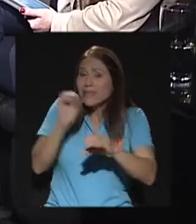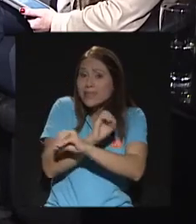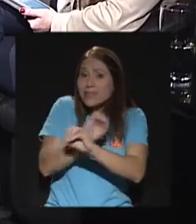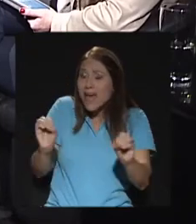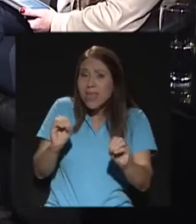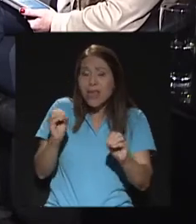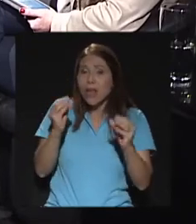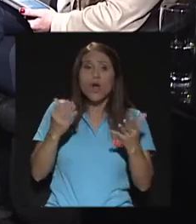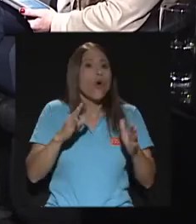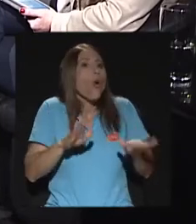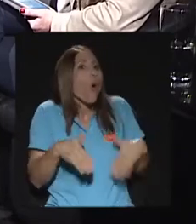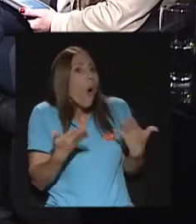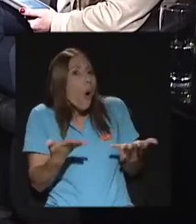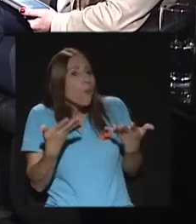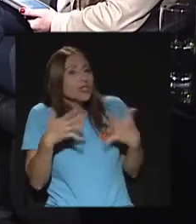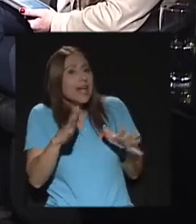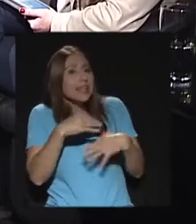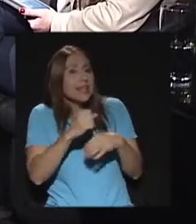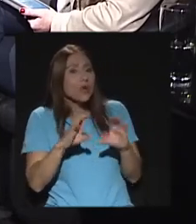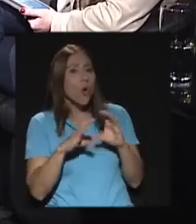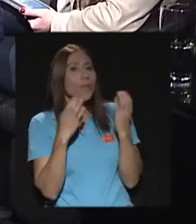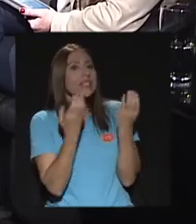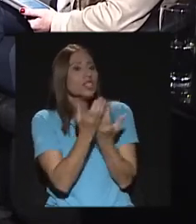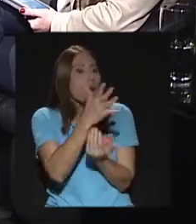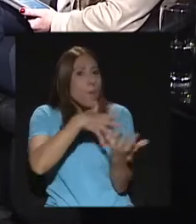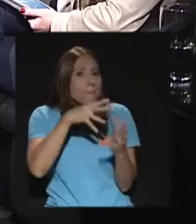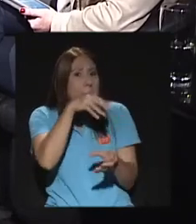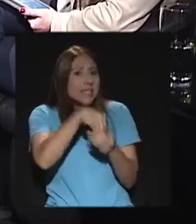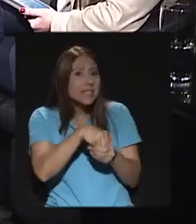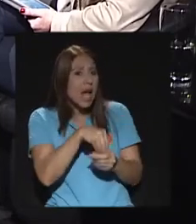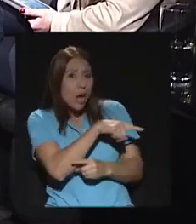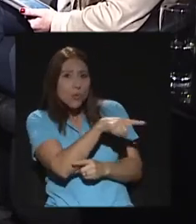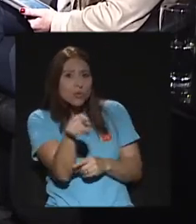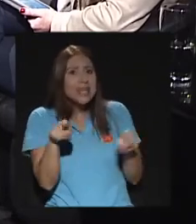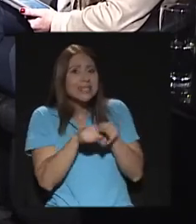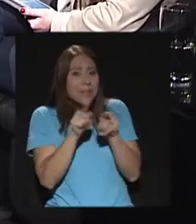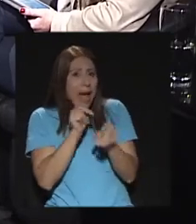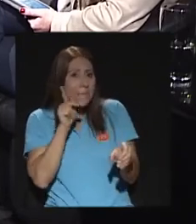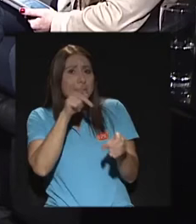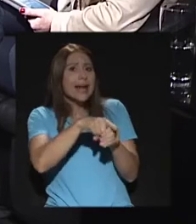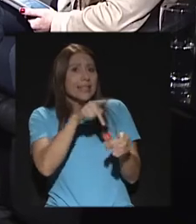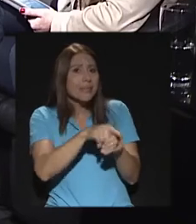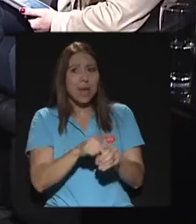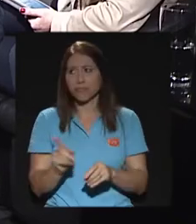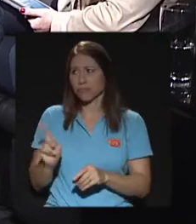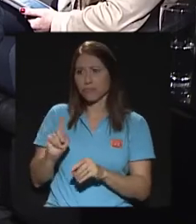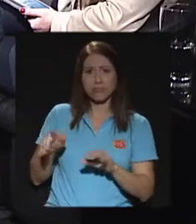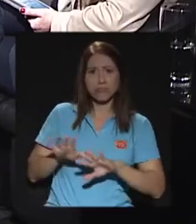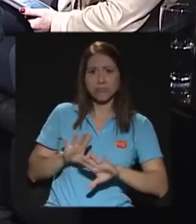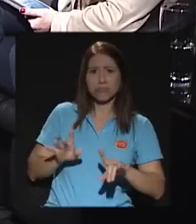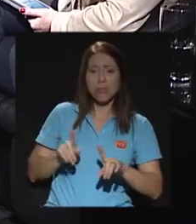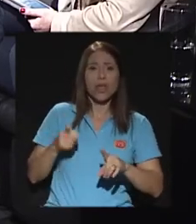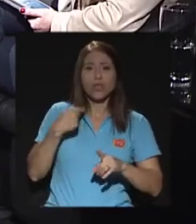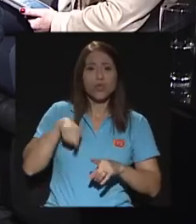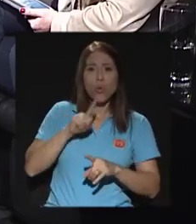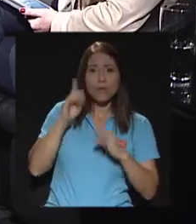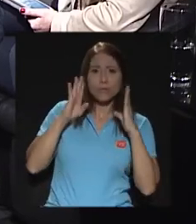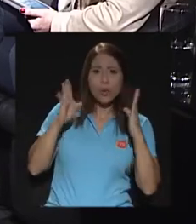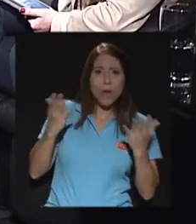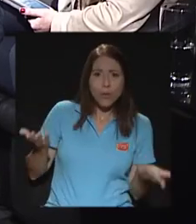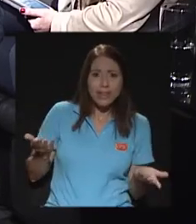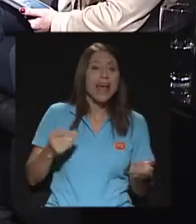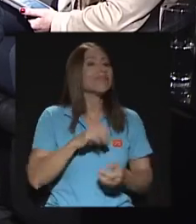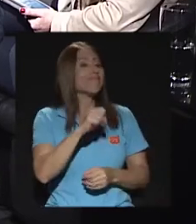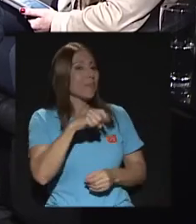¿Cómo? Si se hizo una comisión mixta de la cual incluso ustedes han participado, he encontrado a don Sebastián Fournier ahí en varias reuniones. Han